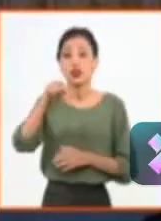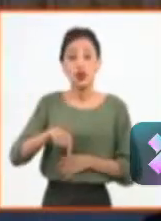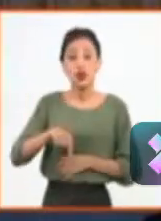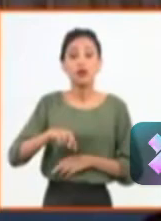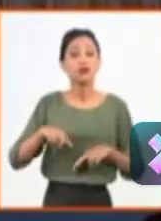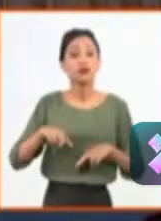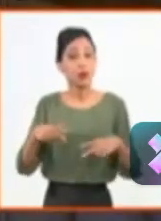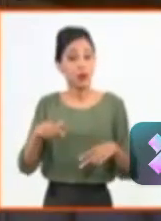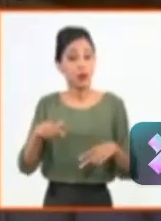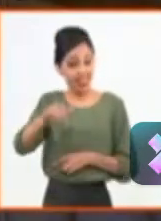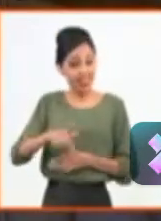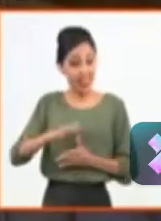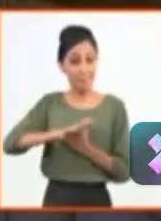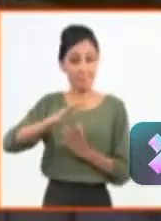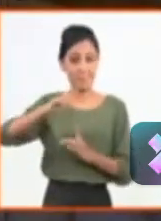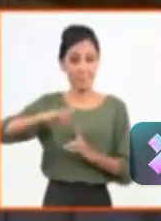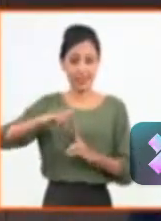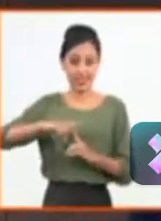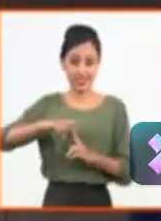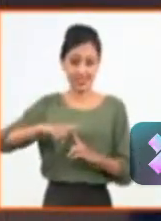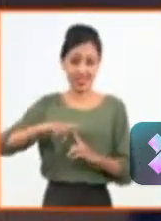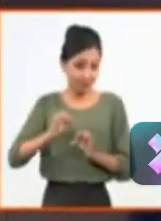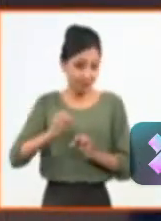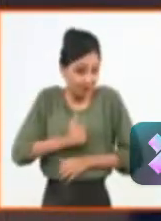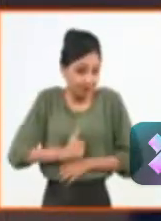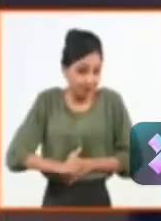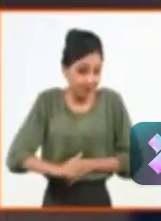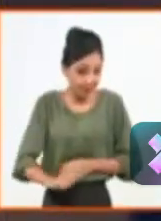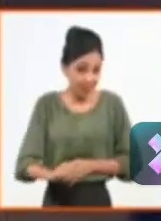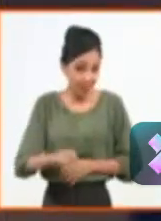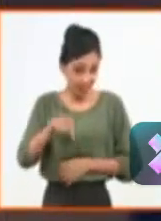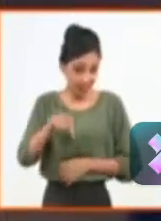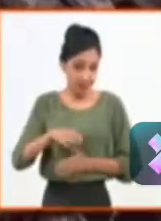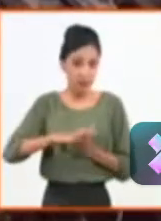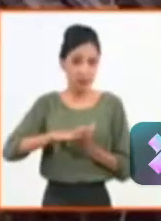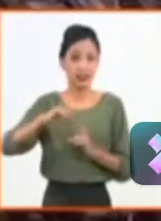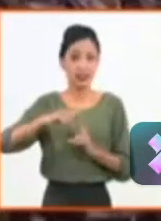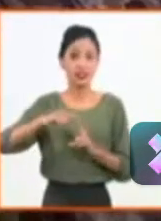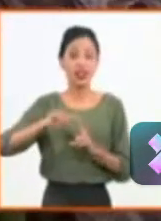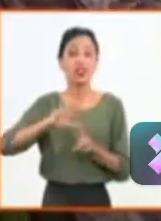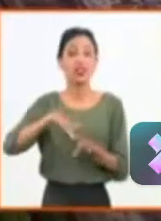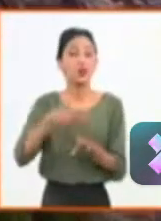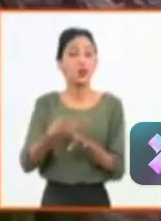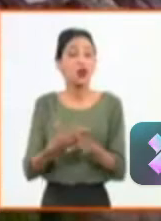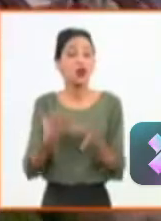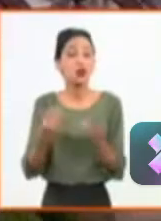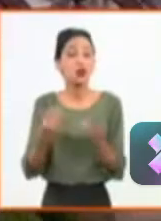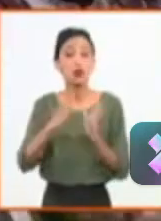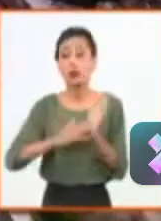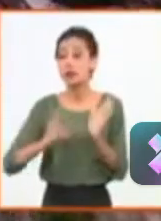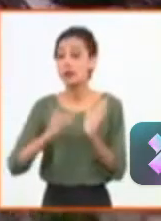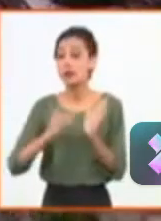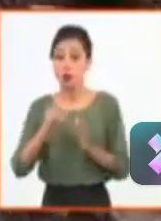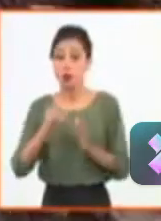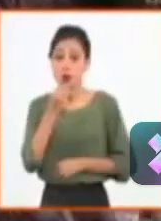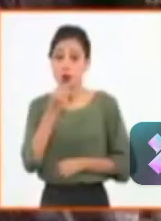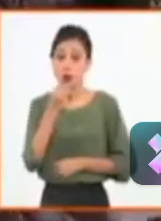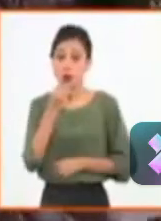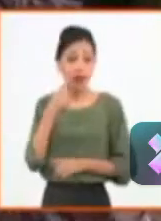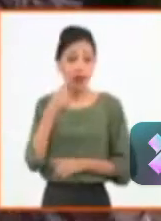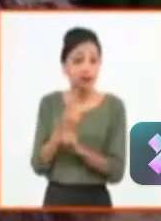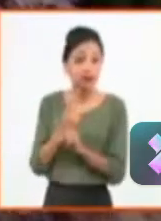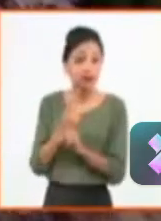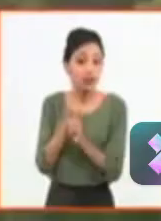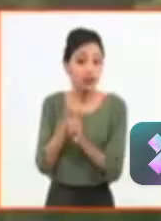nacer, Matanzas, mi ciudad natal, la ciudad de los puentes, después de tantos meses sin poder venir, sin poder ver a la familia, a